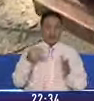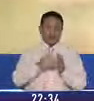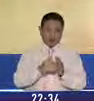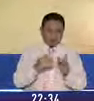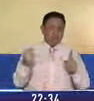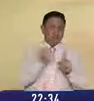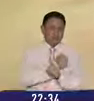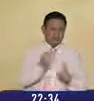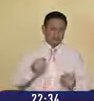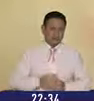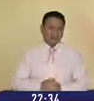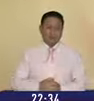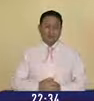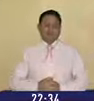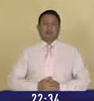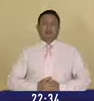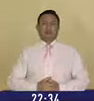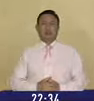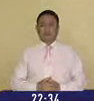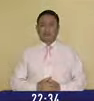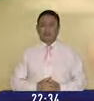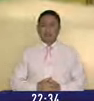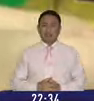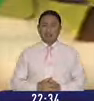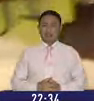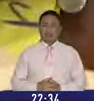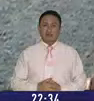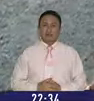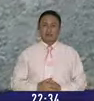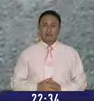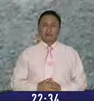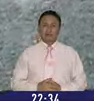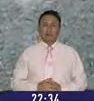maltrato. Con cámara de Juan Bustamante. Y a la hora del